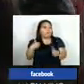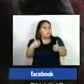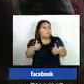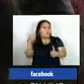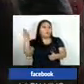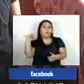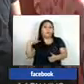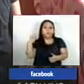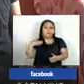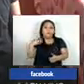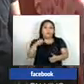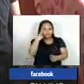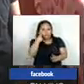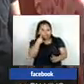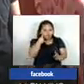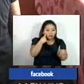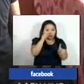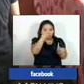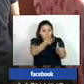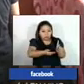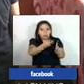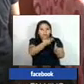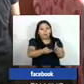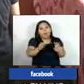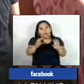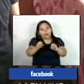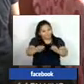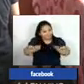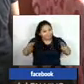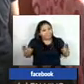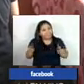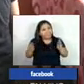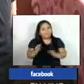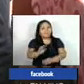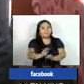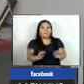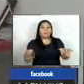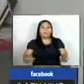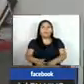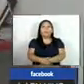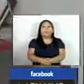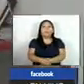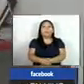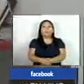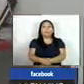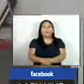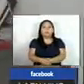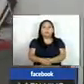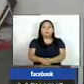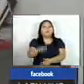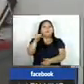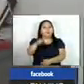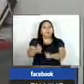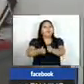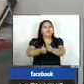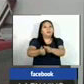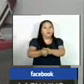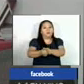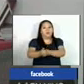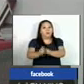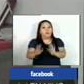hábitos que van desde la supervisión personalizada hasta la motivación de los niños. Ahora también tenemos la ventaja de poder